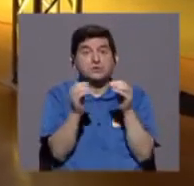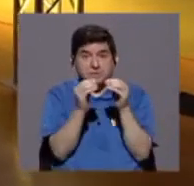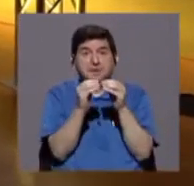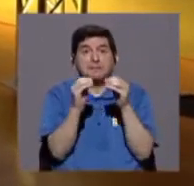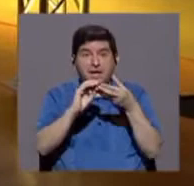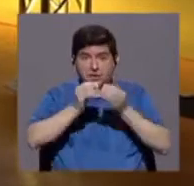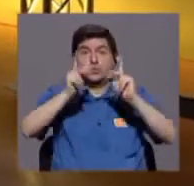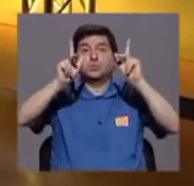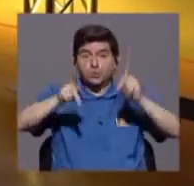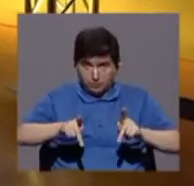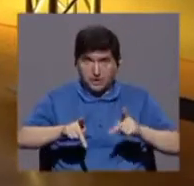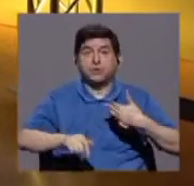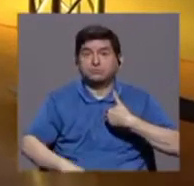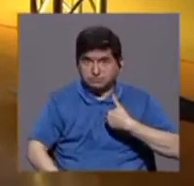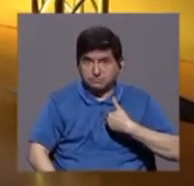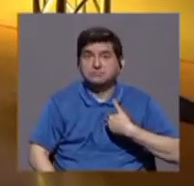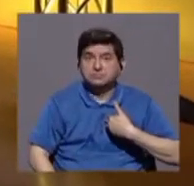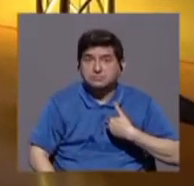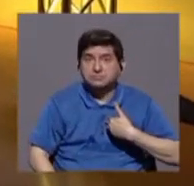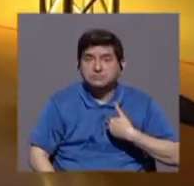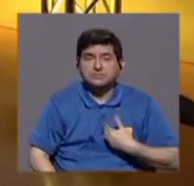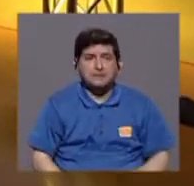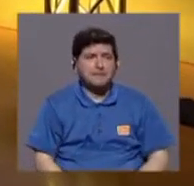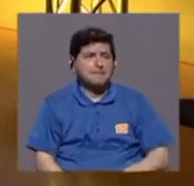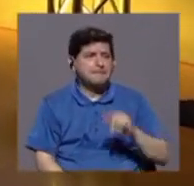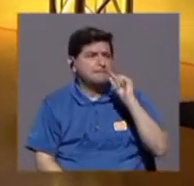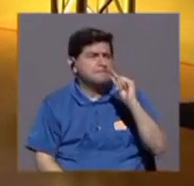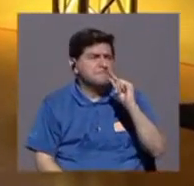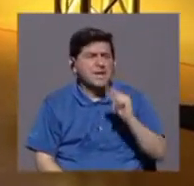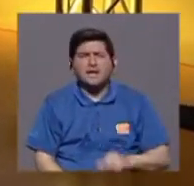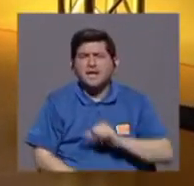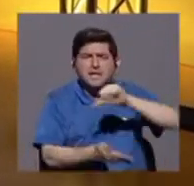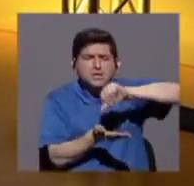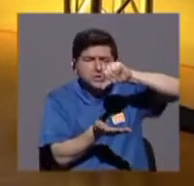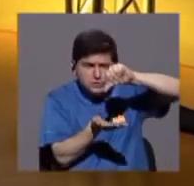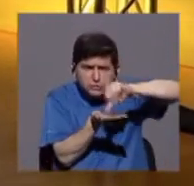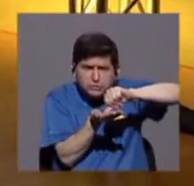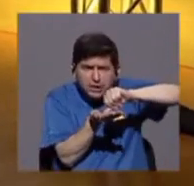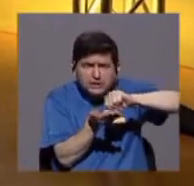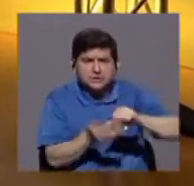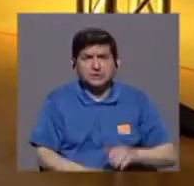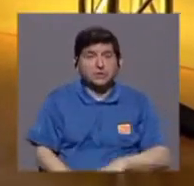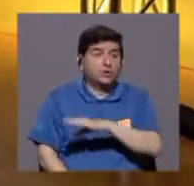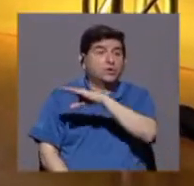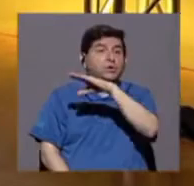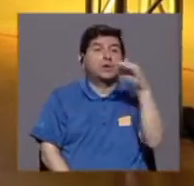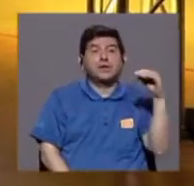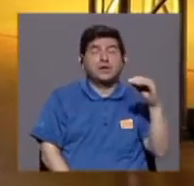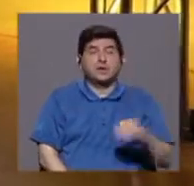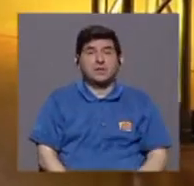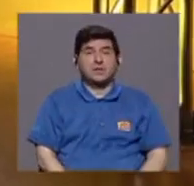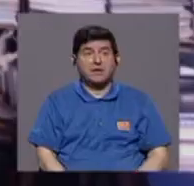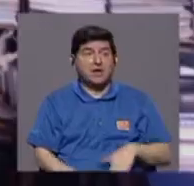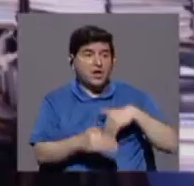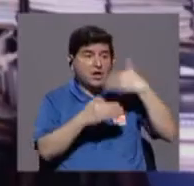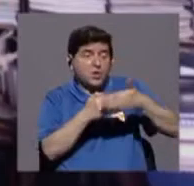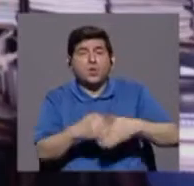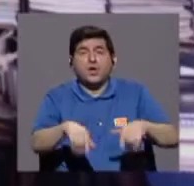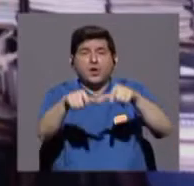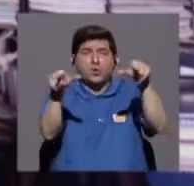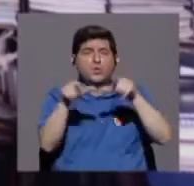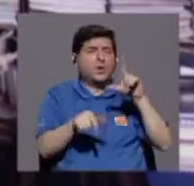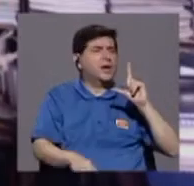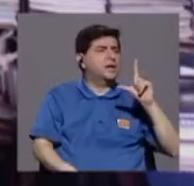ya en ese momento, un pequeño casco urbano y luego en realidad propiedades